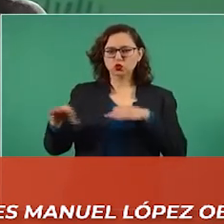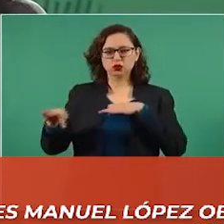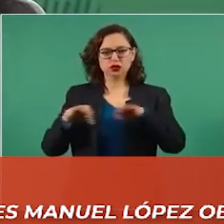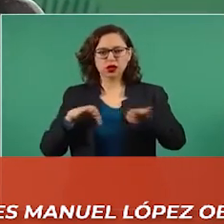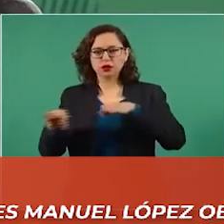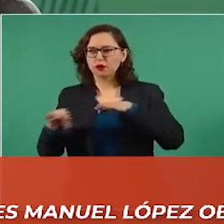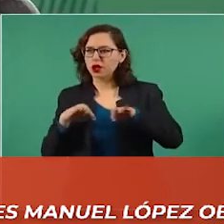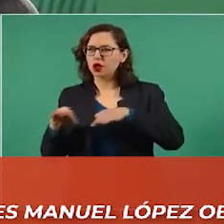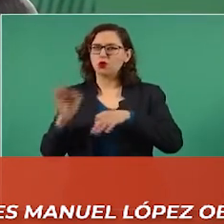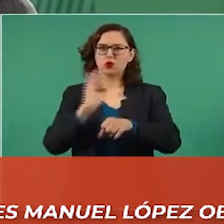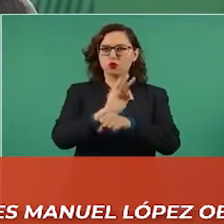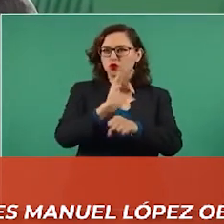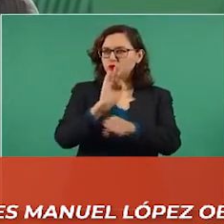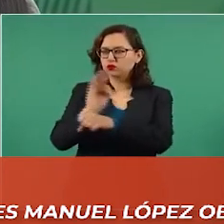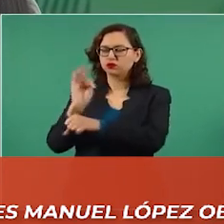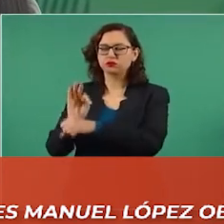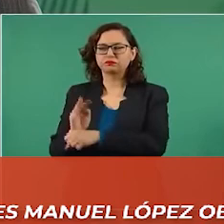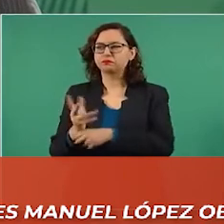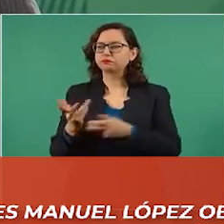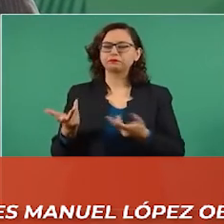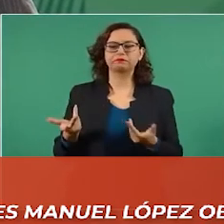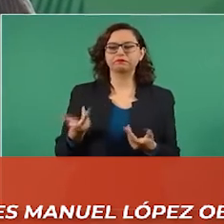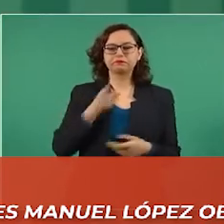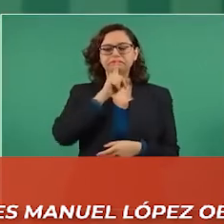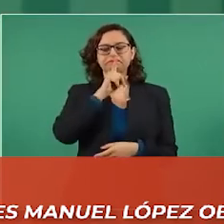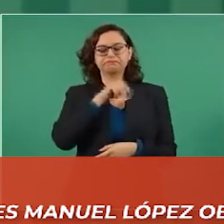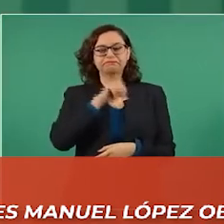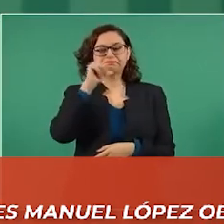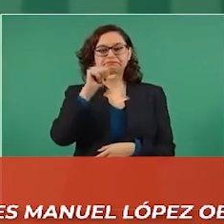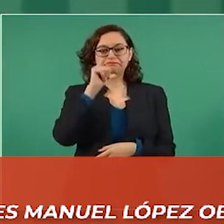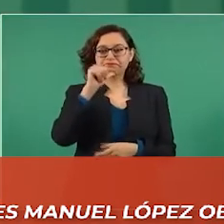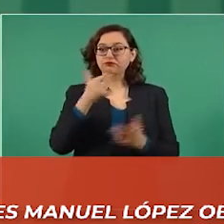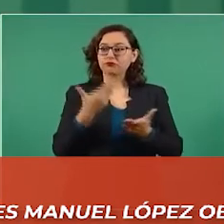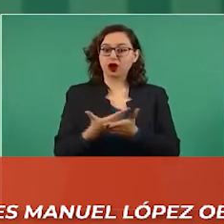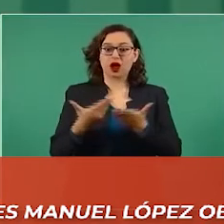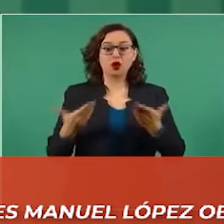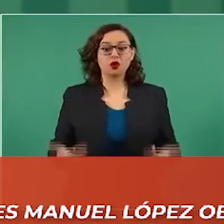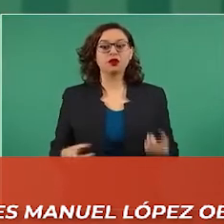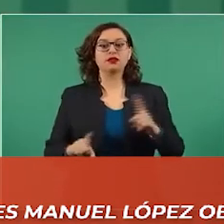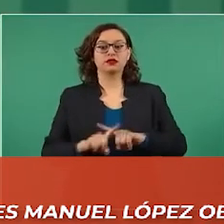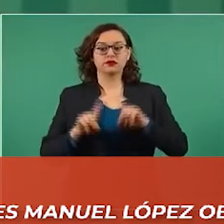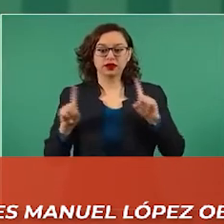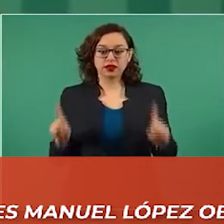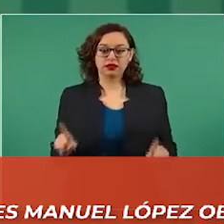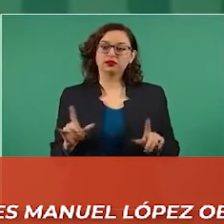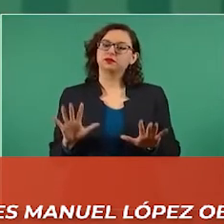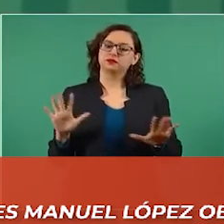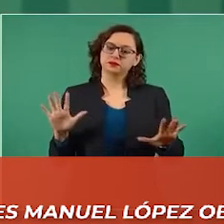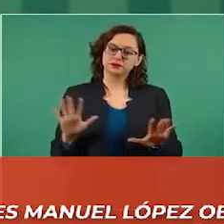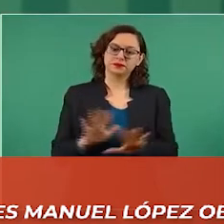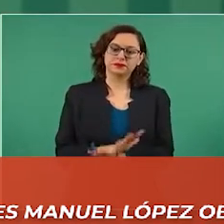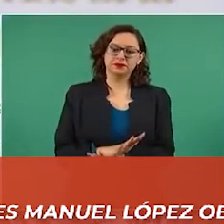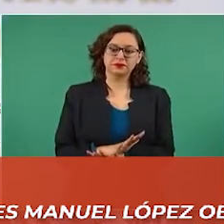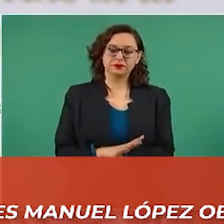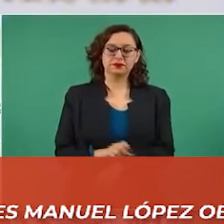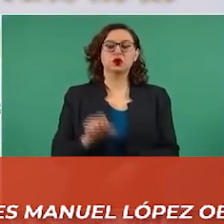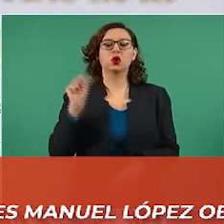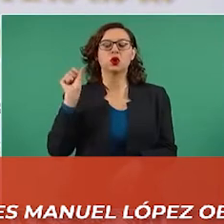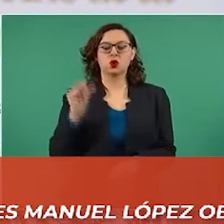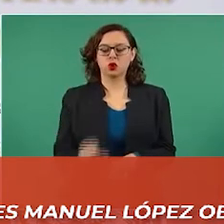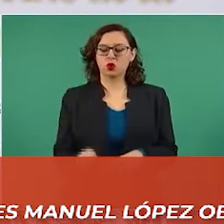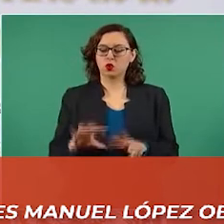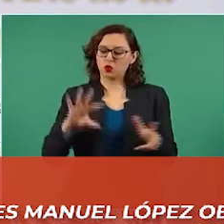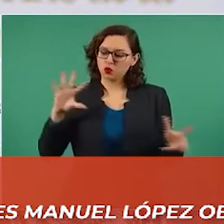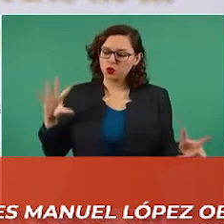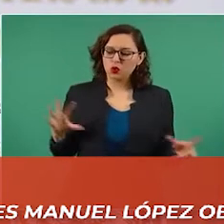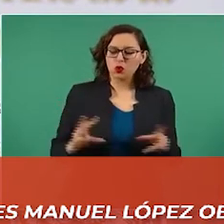dedican a proteger al pueblo. Entonces, todo esto está cambiando. Hoy vamos a hacer un recuento de cómo